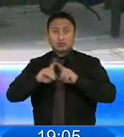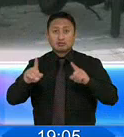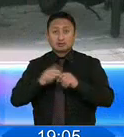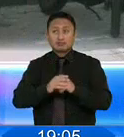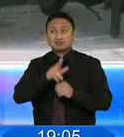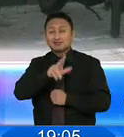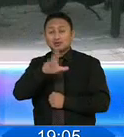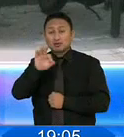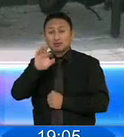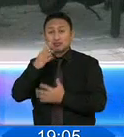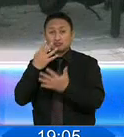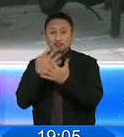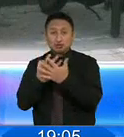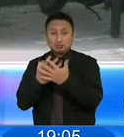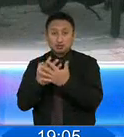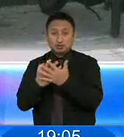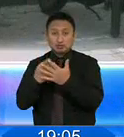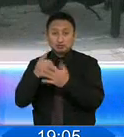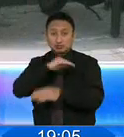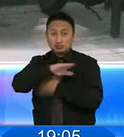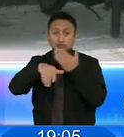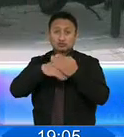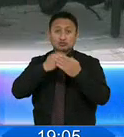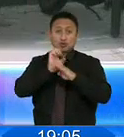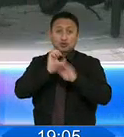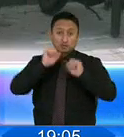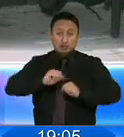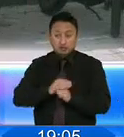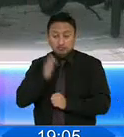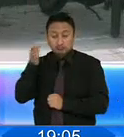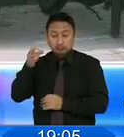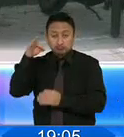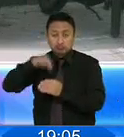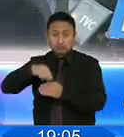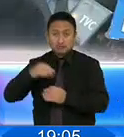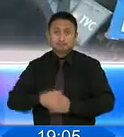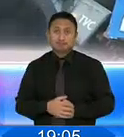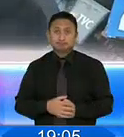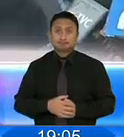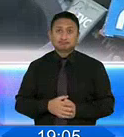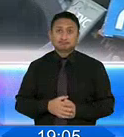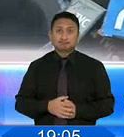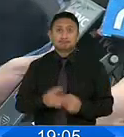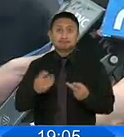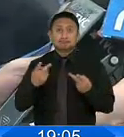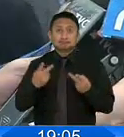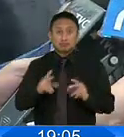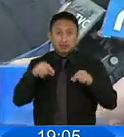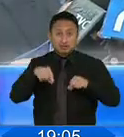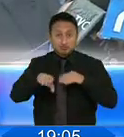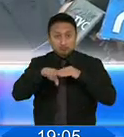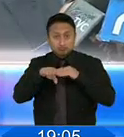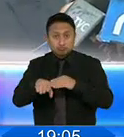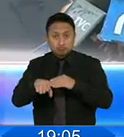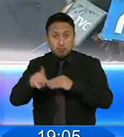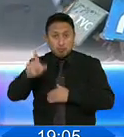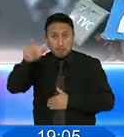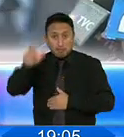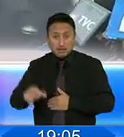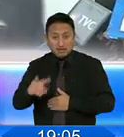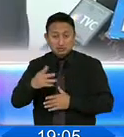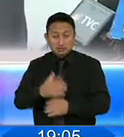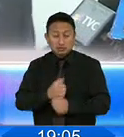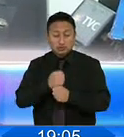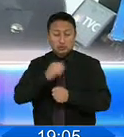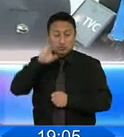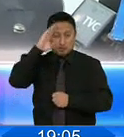39 centros penitenciarios a nivel nacional donde se van a desarrollar las elecciones. Además, nosotros hemos reforzado con nuestro personal de agentes de seguridad